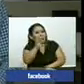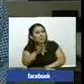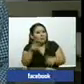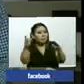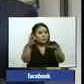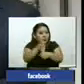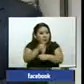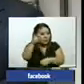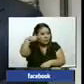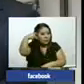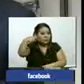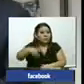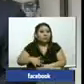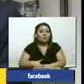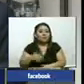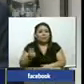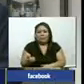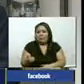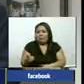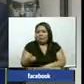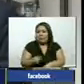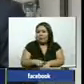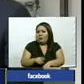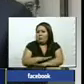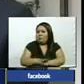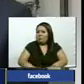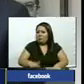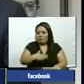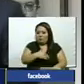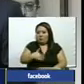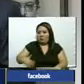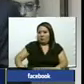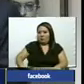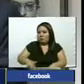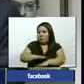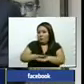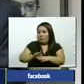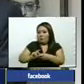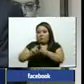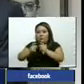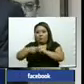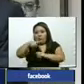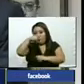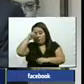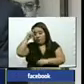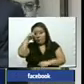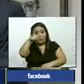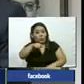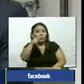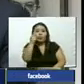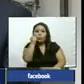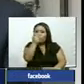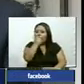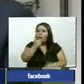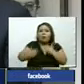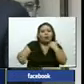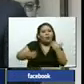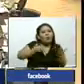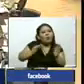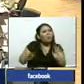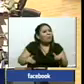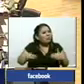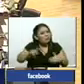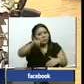nota. A pocas horas de dejar su cargo como presidente de la Asamblea Legislativa, Norman Quijano brindó un balance de su